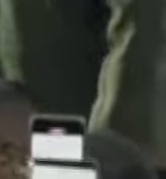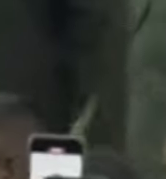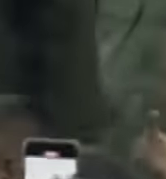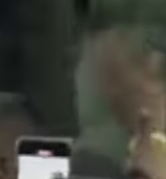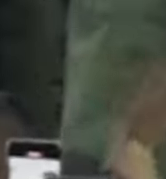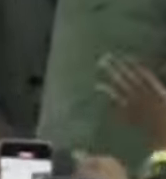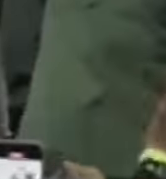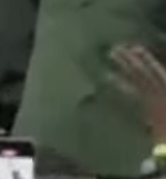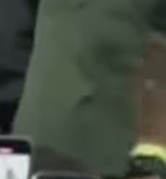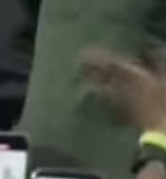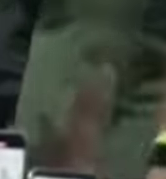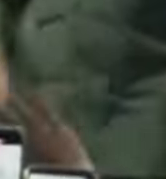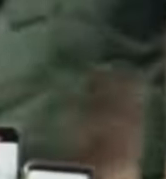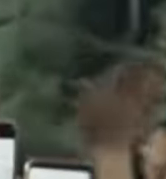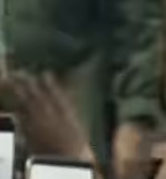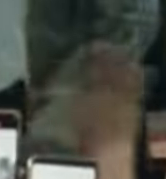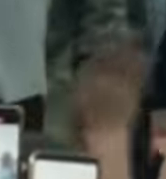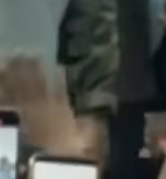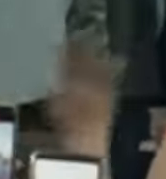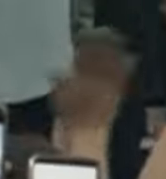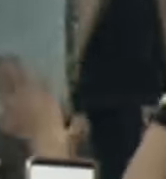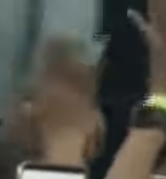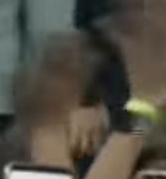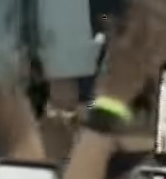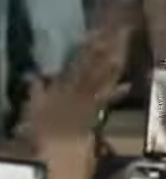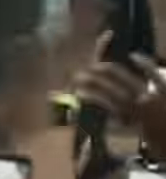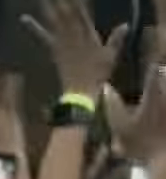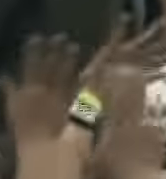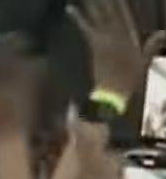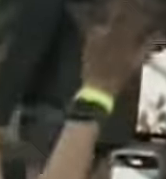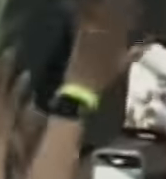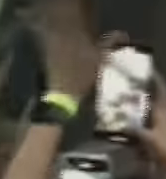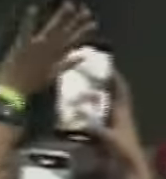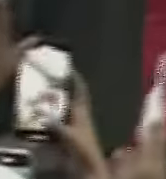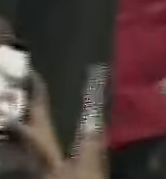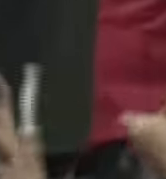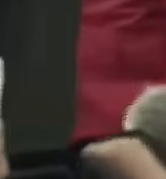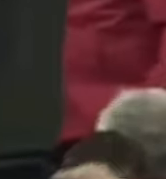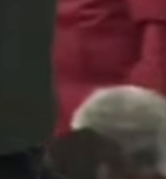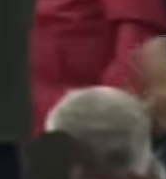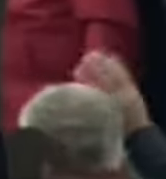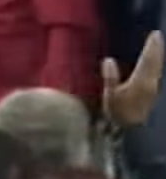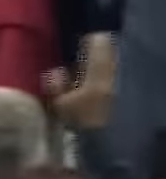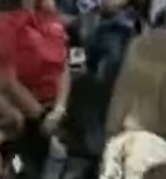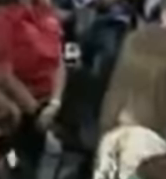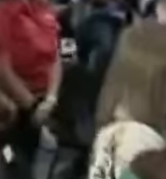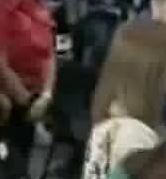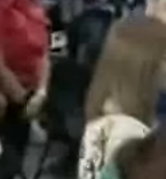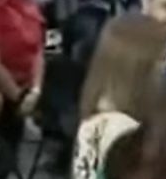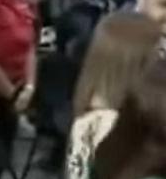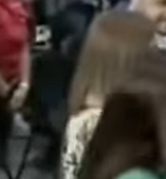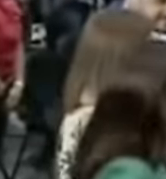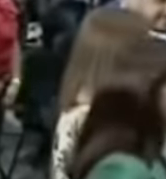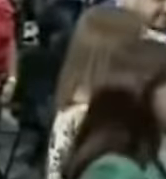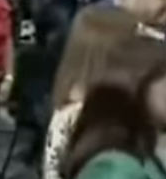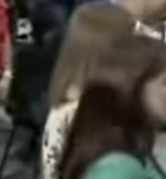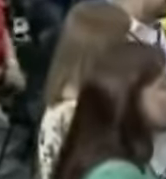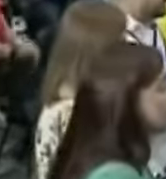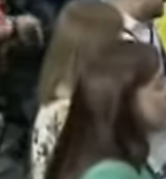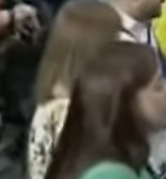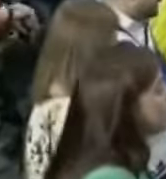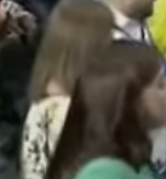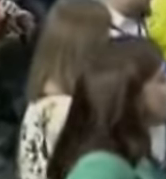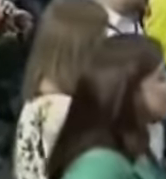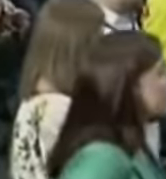de pasión para unar las rubias crines, para unar las rubias crines del potro de mi